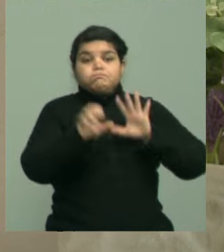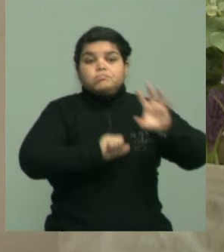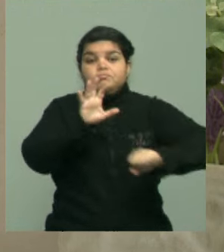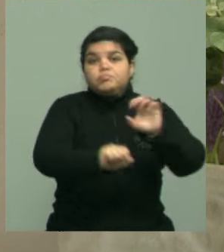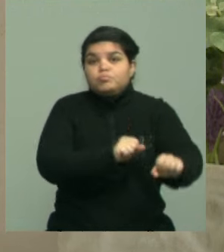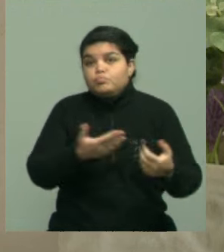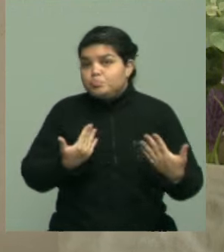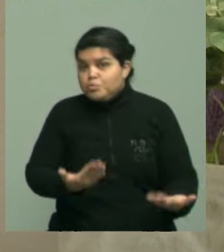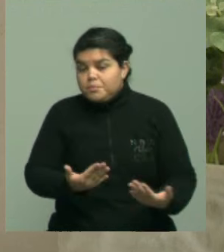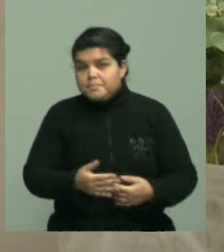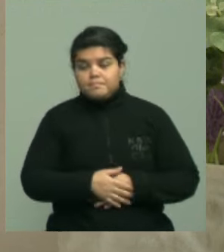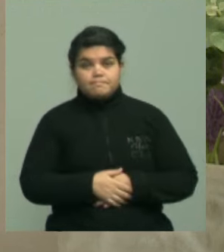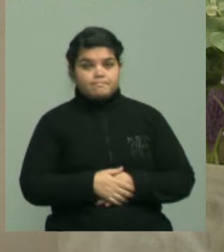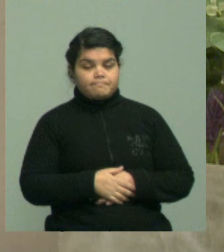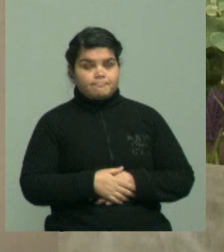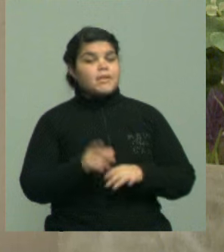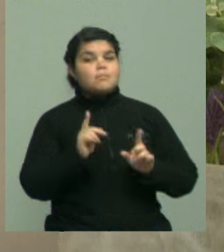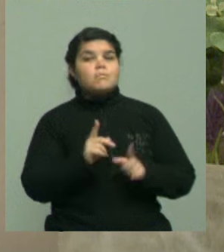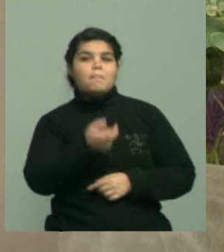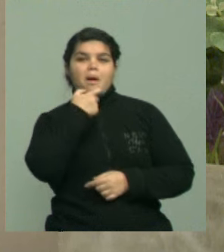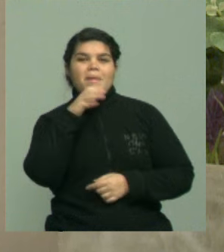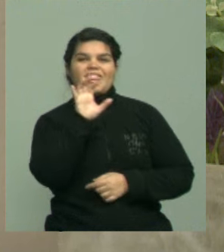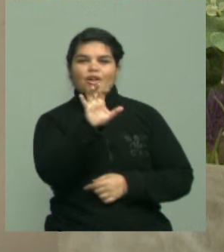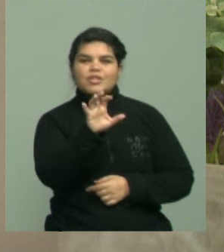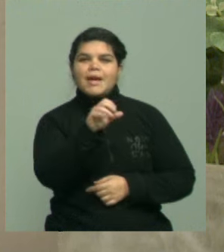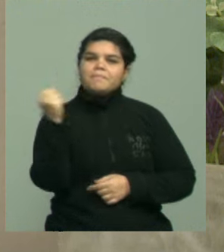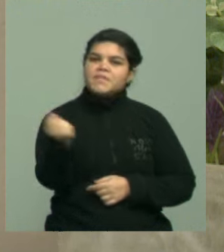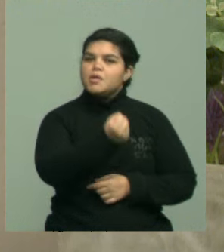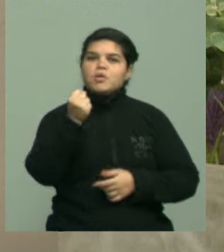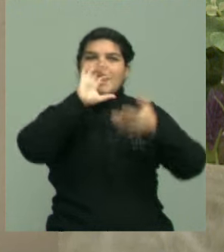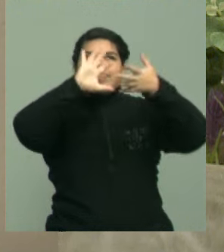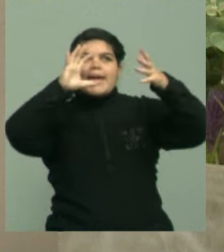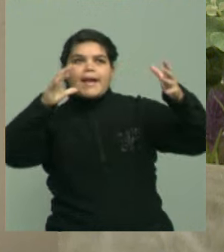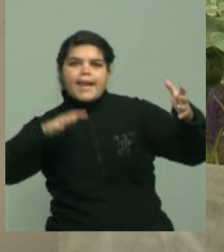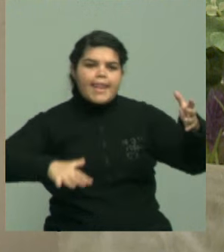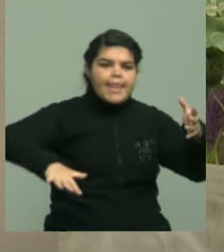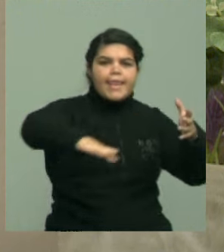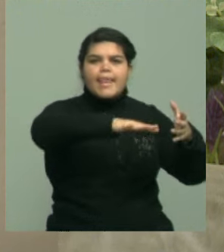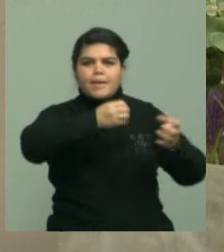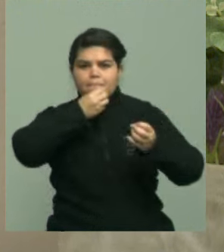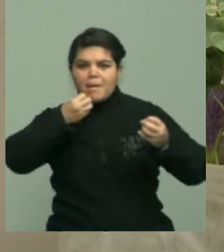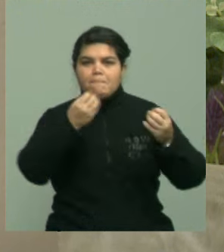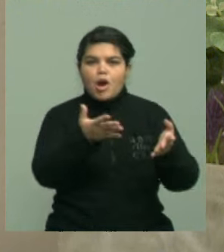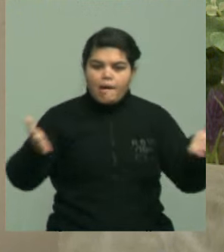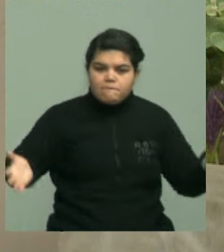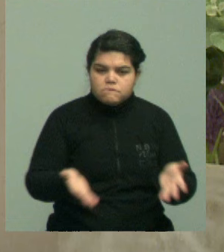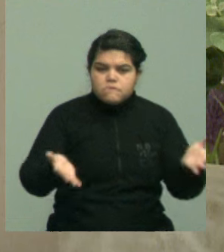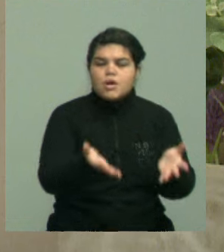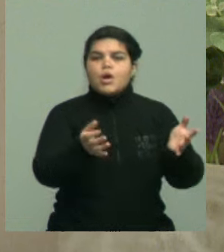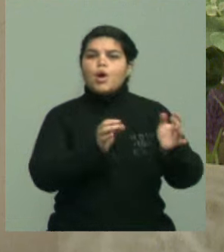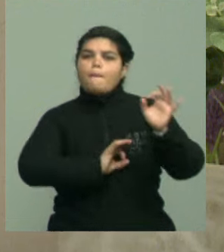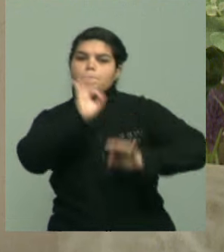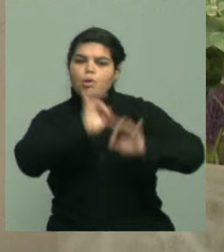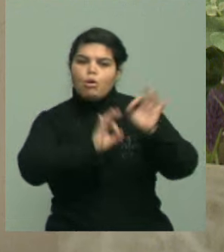Que la provincia de Mendoza tiene tal vez ese microclima ideal para poder avanzar en un proyecto que sí. sea un poco